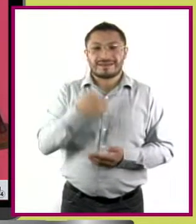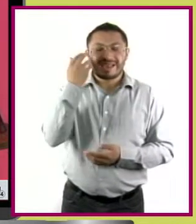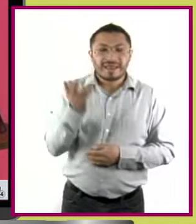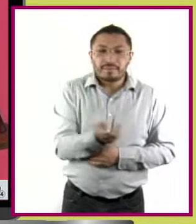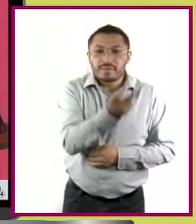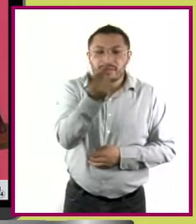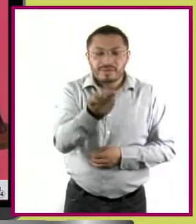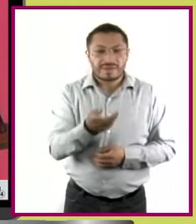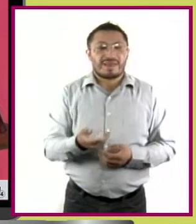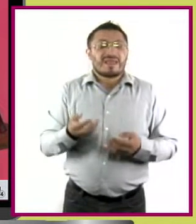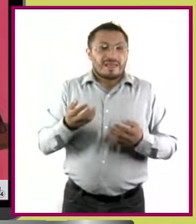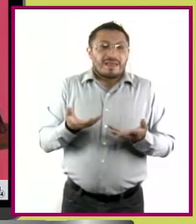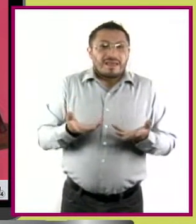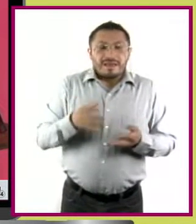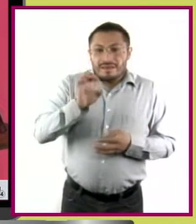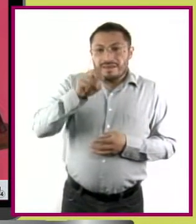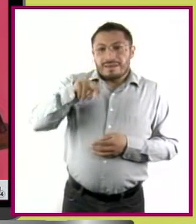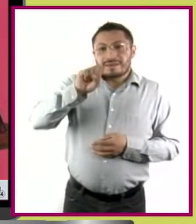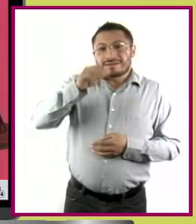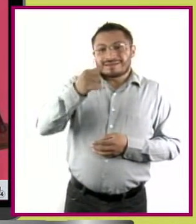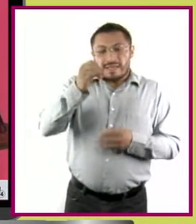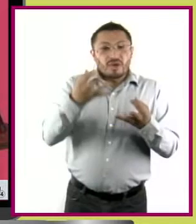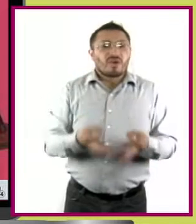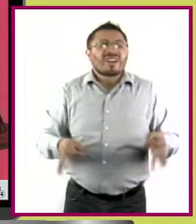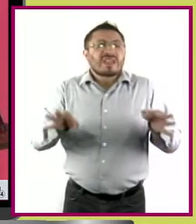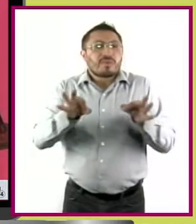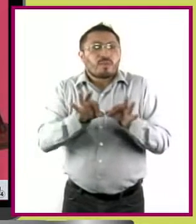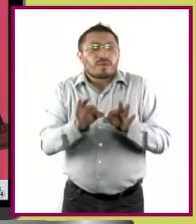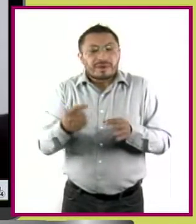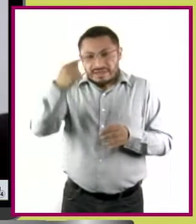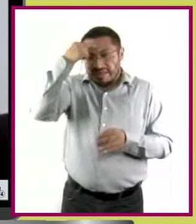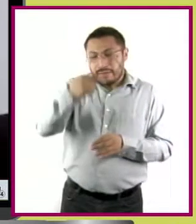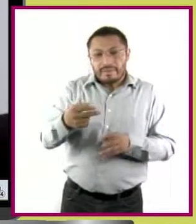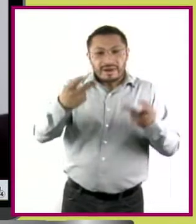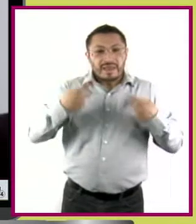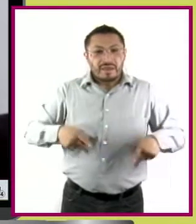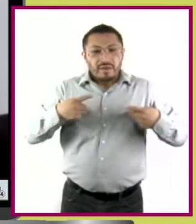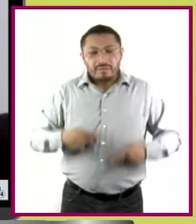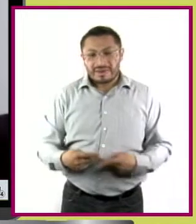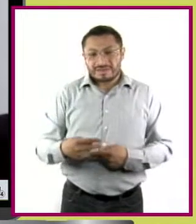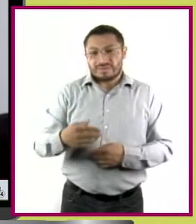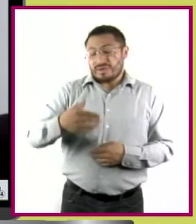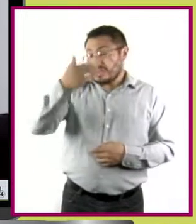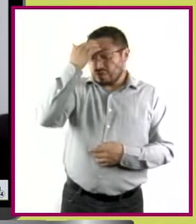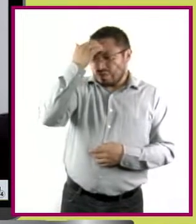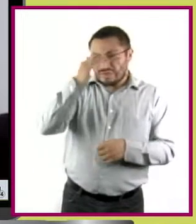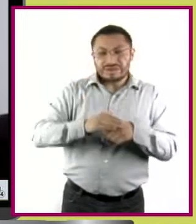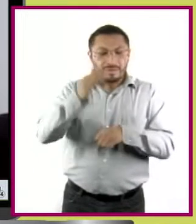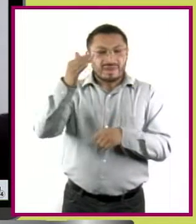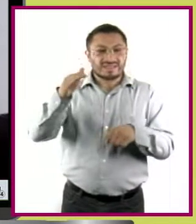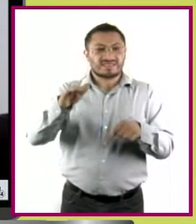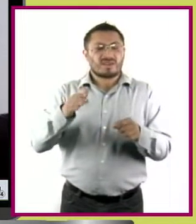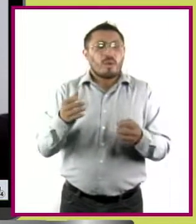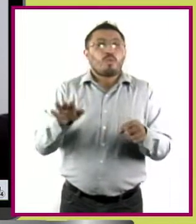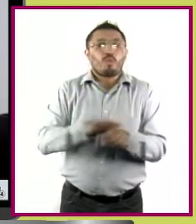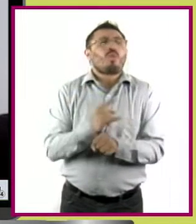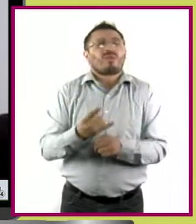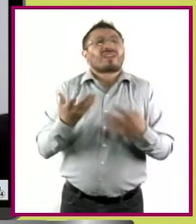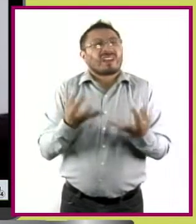preguntarte, ¿cuál es la importancia del ensayo en la construcción del conocimiento humano? El ensayo tiene una